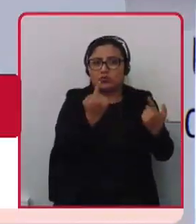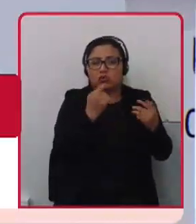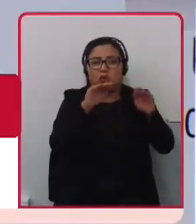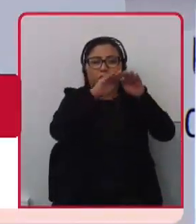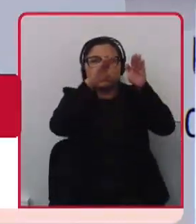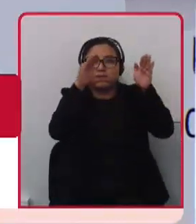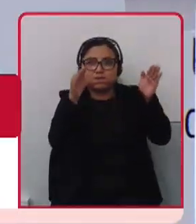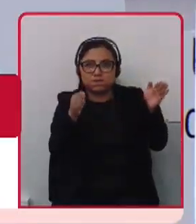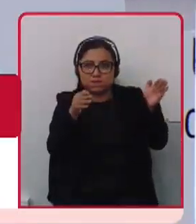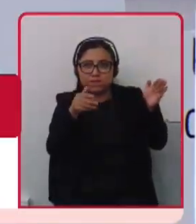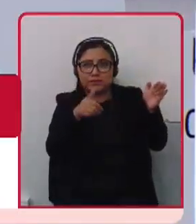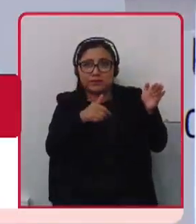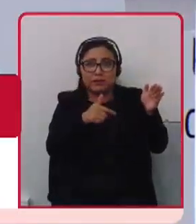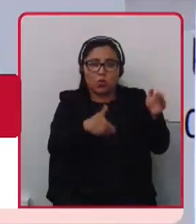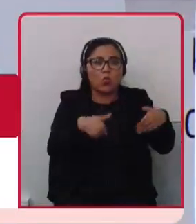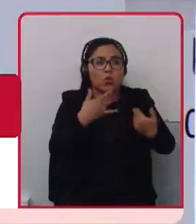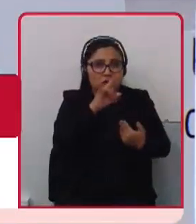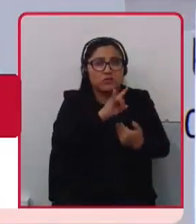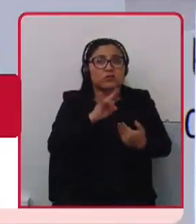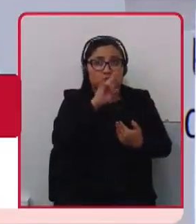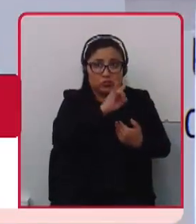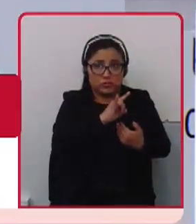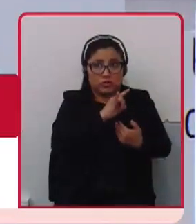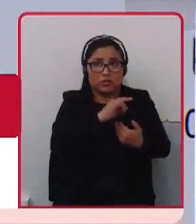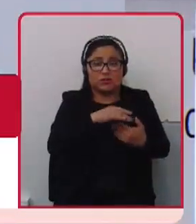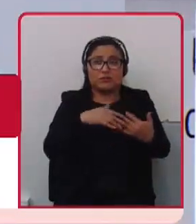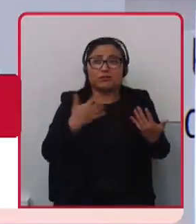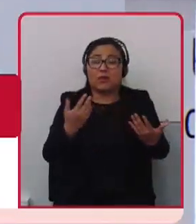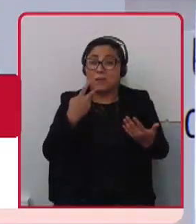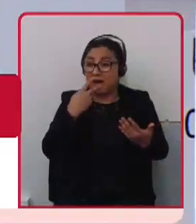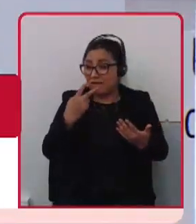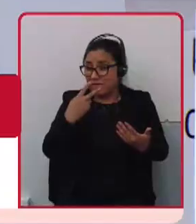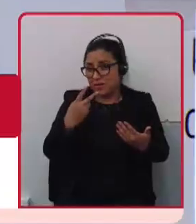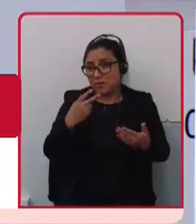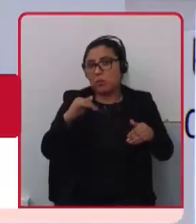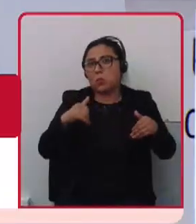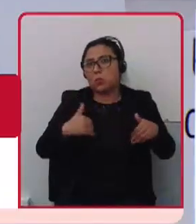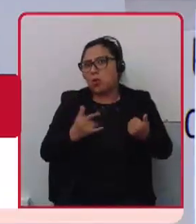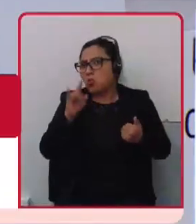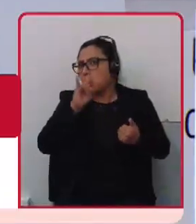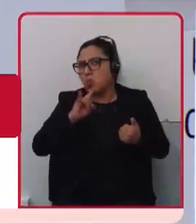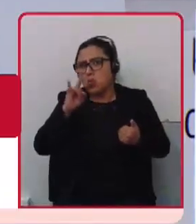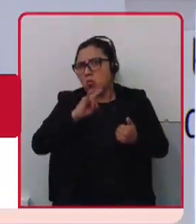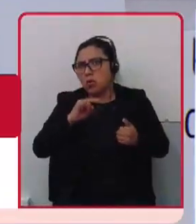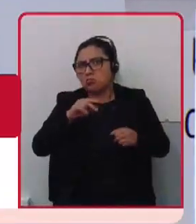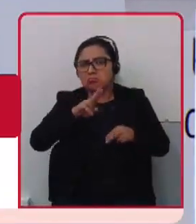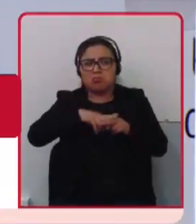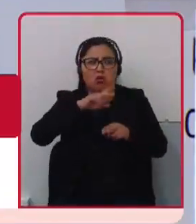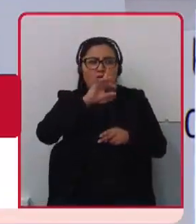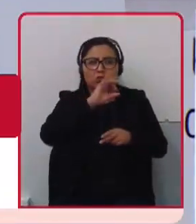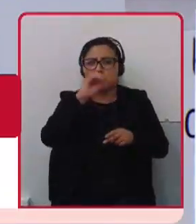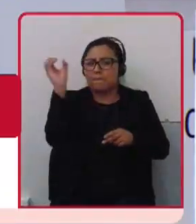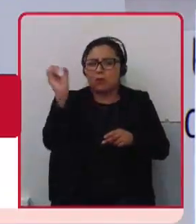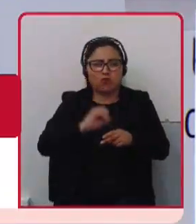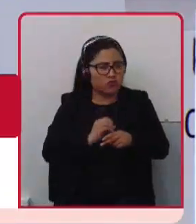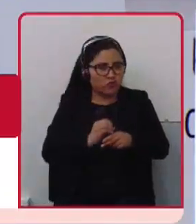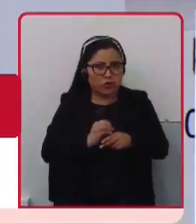que también lo utilice, ¿no? Y como hemos visto, se puede llegar a utilizaciones de